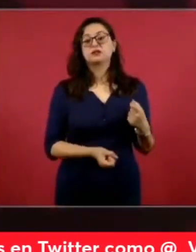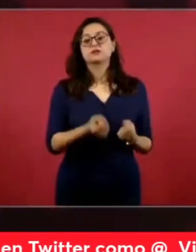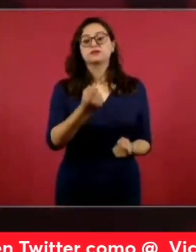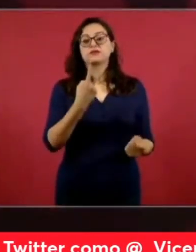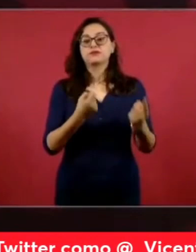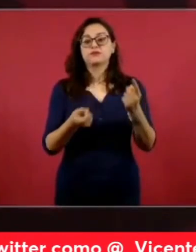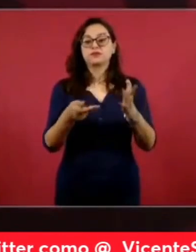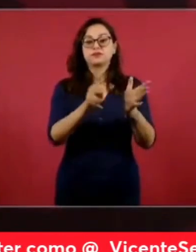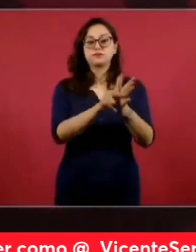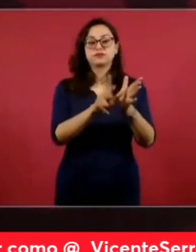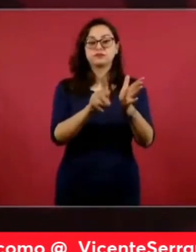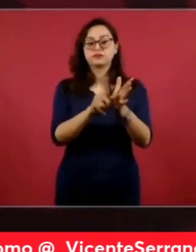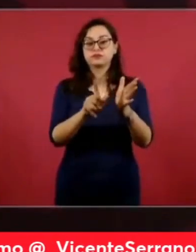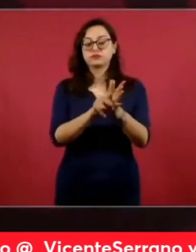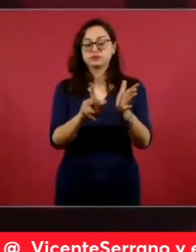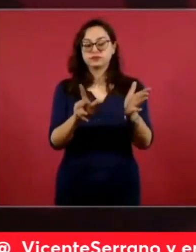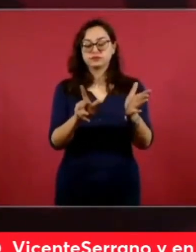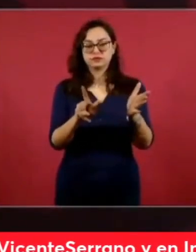También,